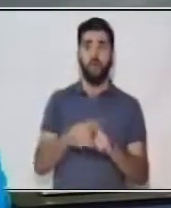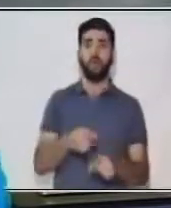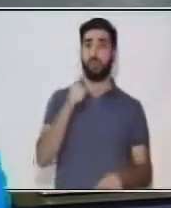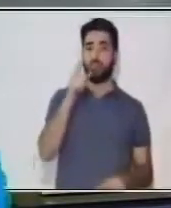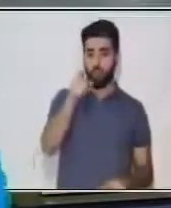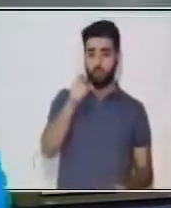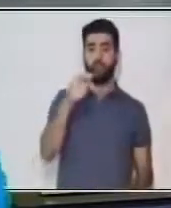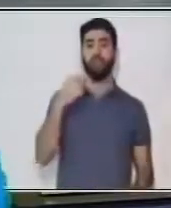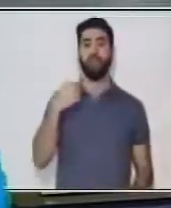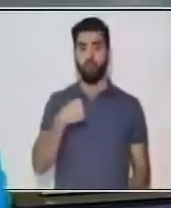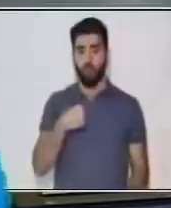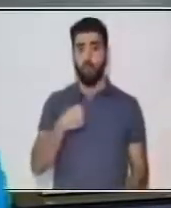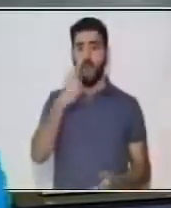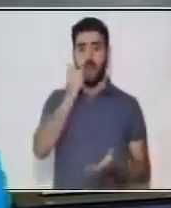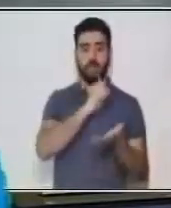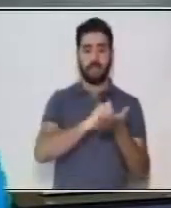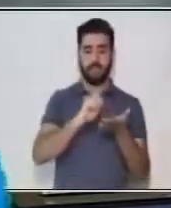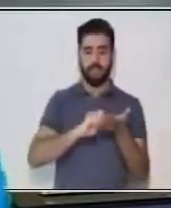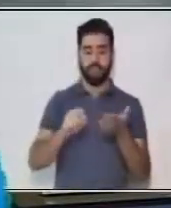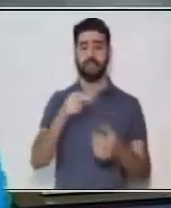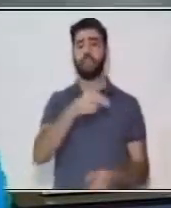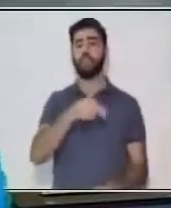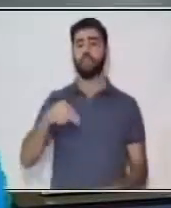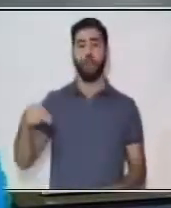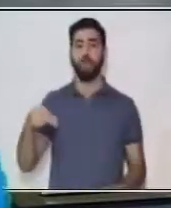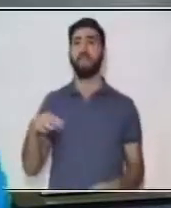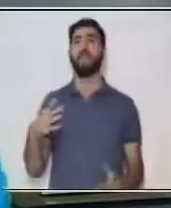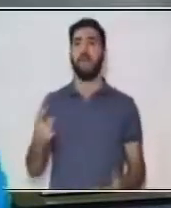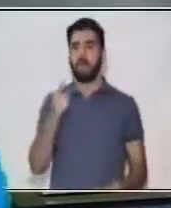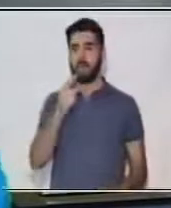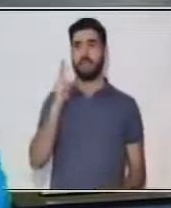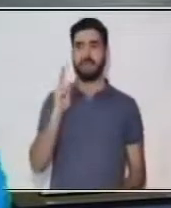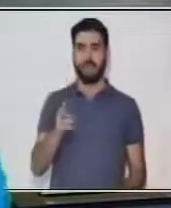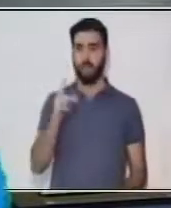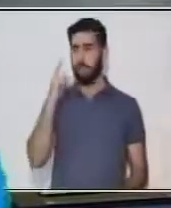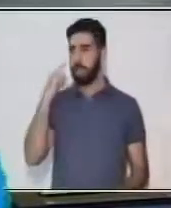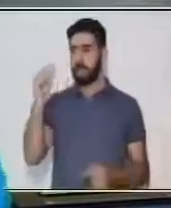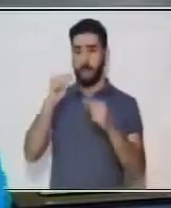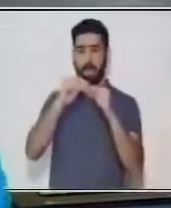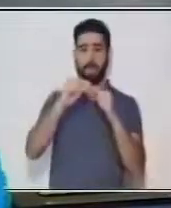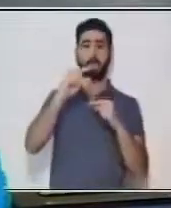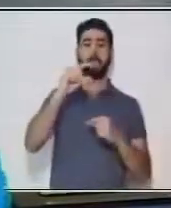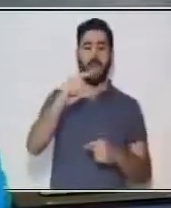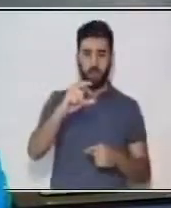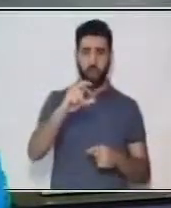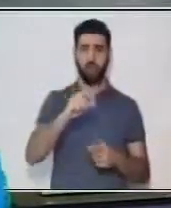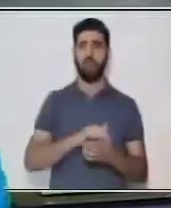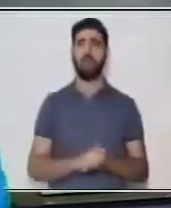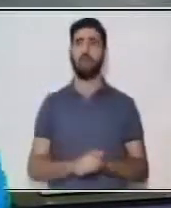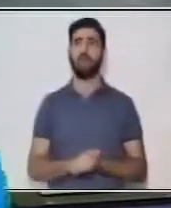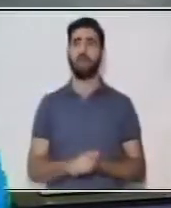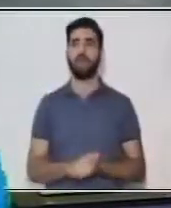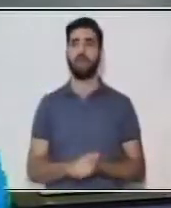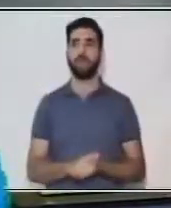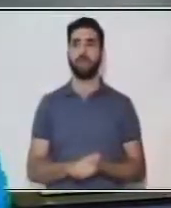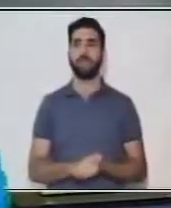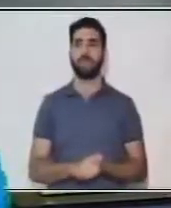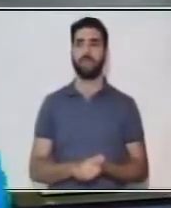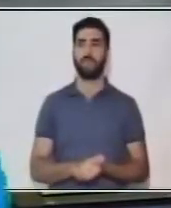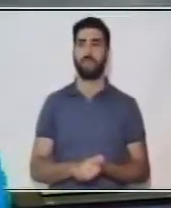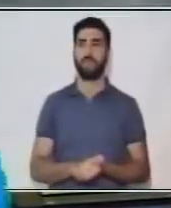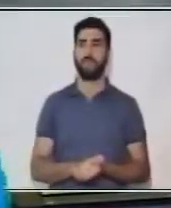escribimos nuestros nombres, siempre lo hacemos con letra inicial mayúscula. Me voy a dirigir hacia